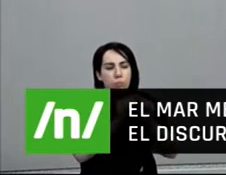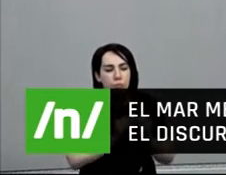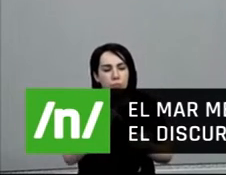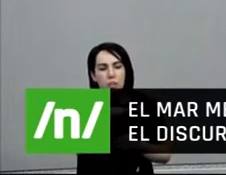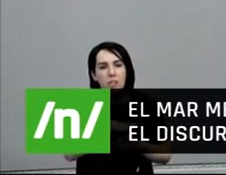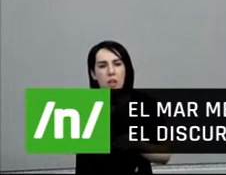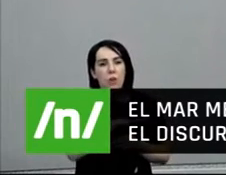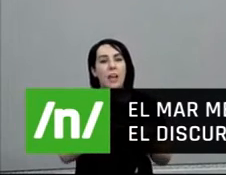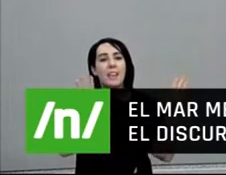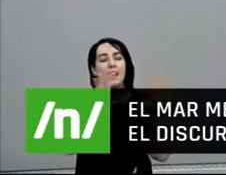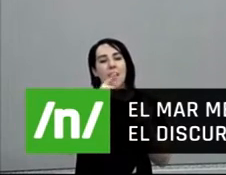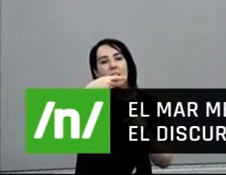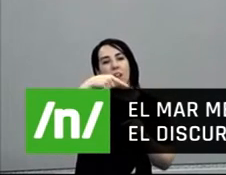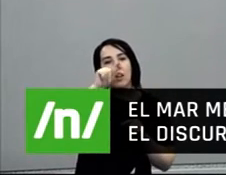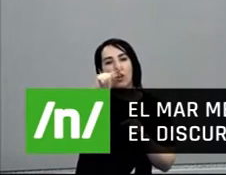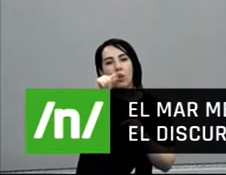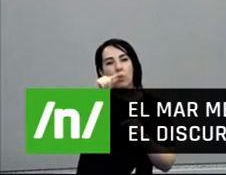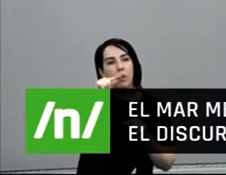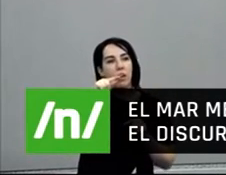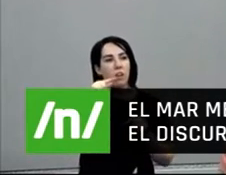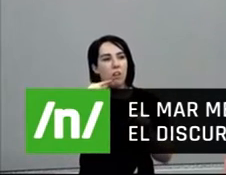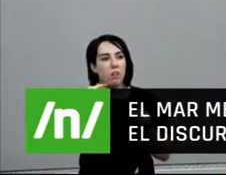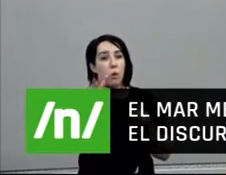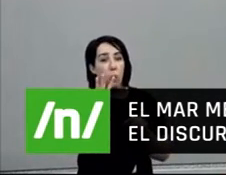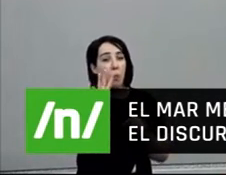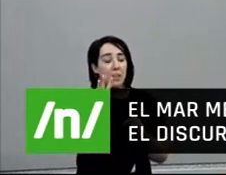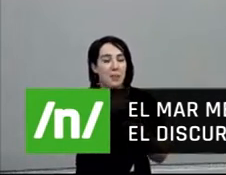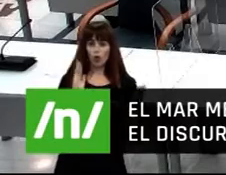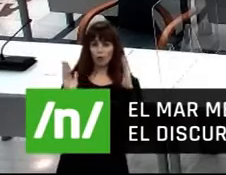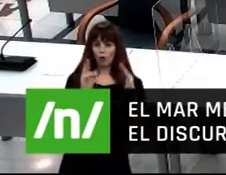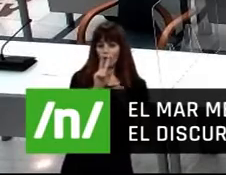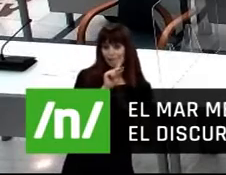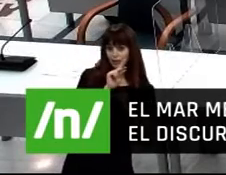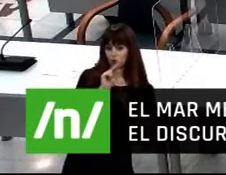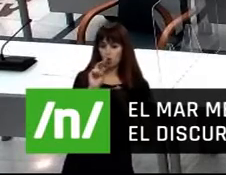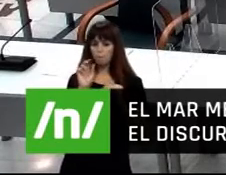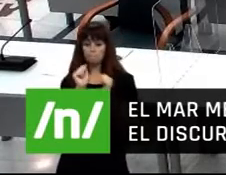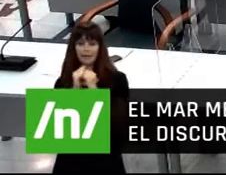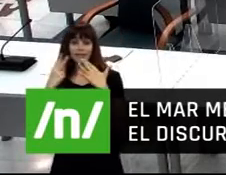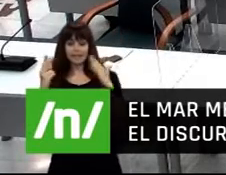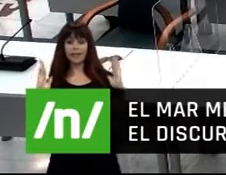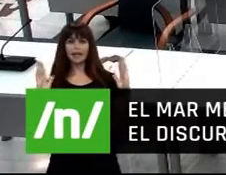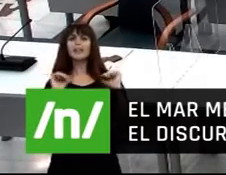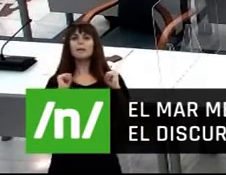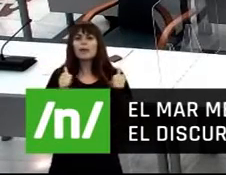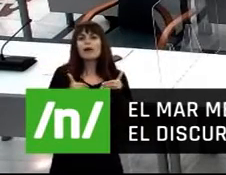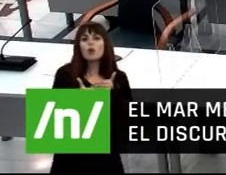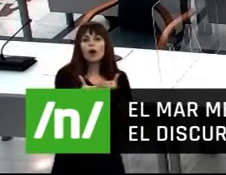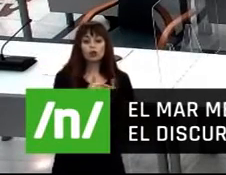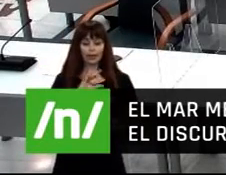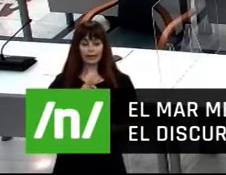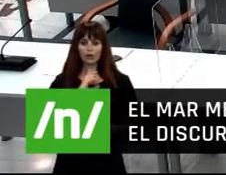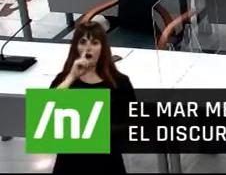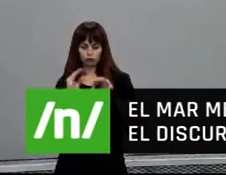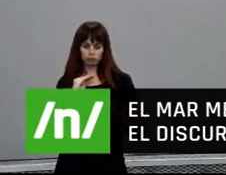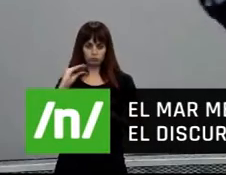de 10,4 millones de metros cuadrados. Miras, en esta primera sesión del debate del Estado de la Región, ha manifestado su preocupación